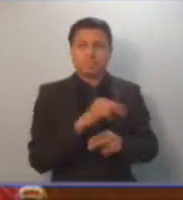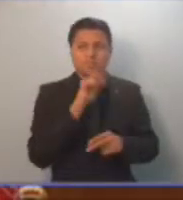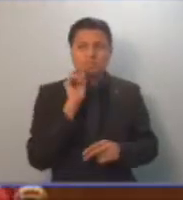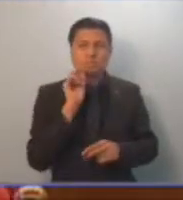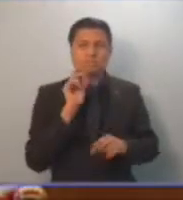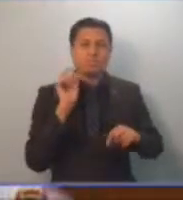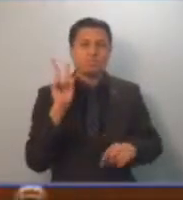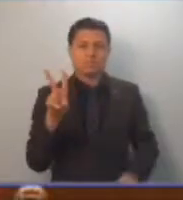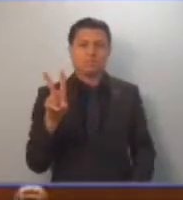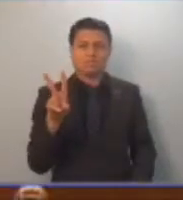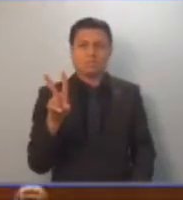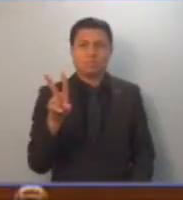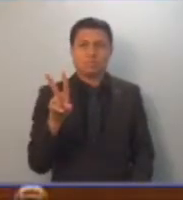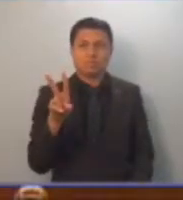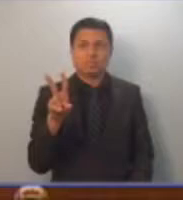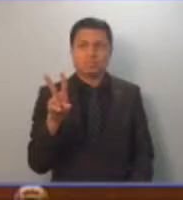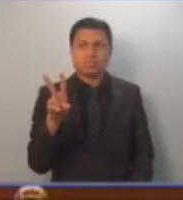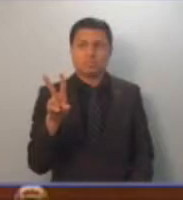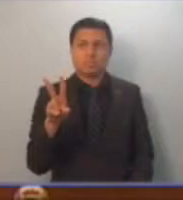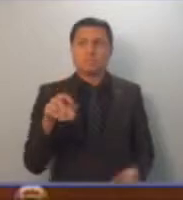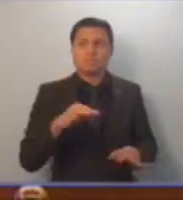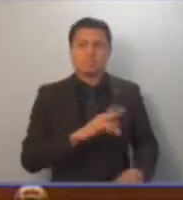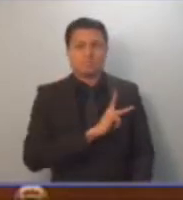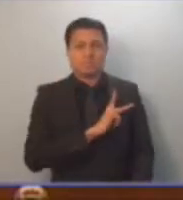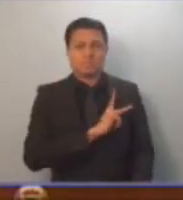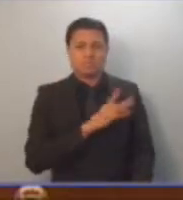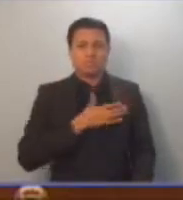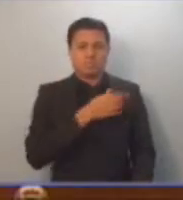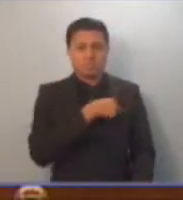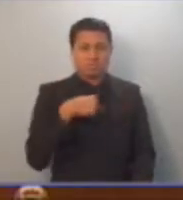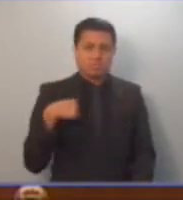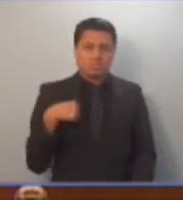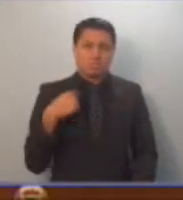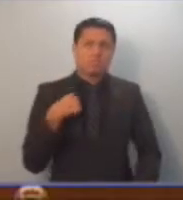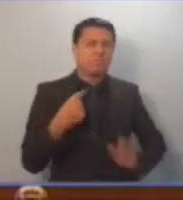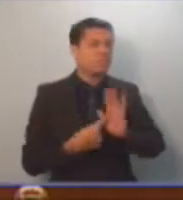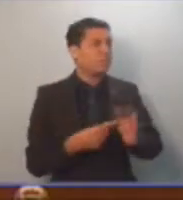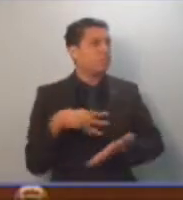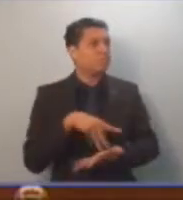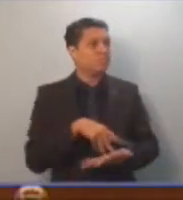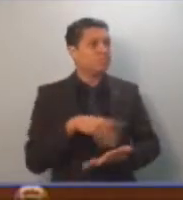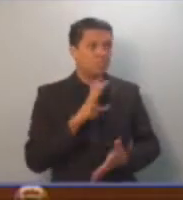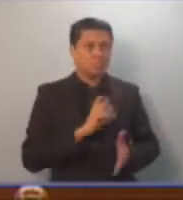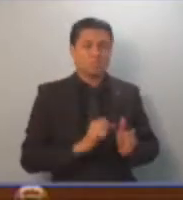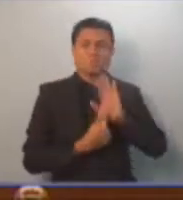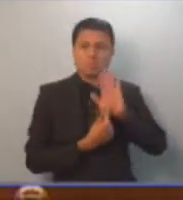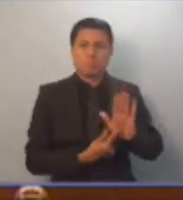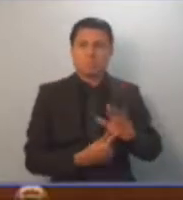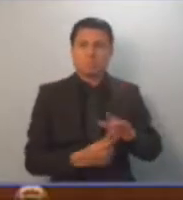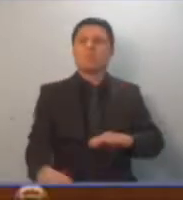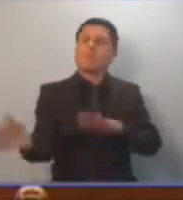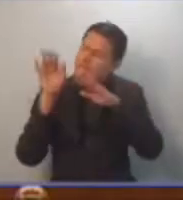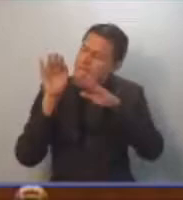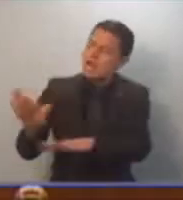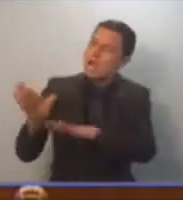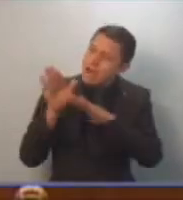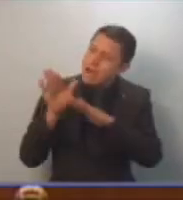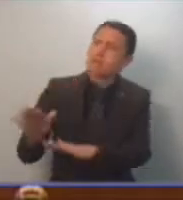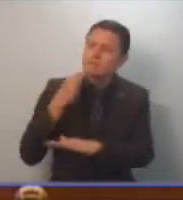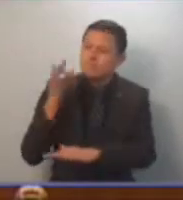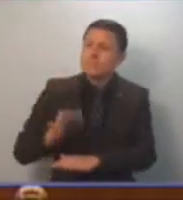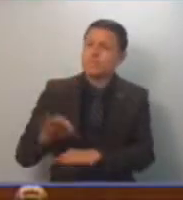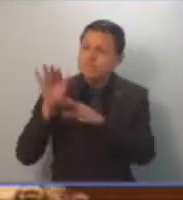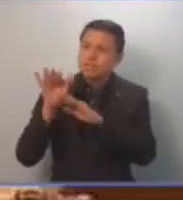FMLN, en el mío propio y del pueblo salvadoreño, le expresamos nuestra sincera gratitud